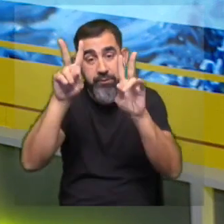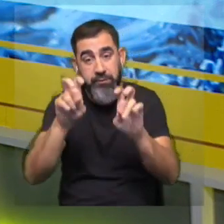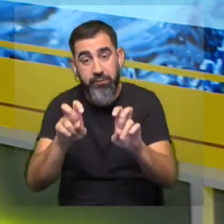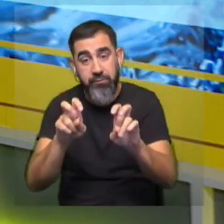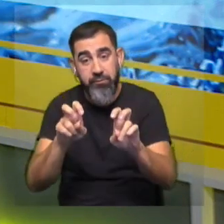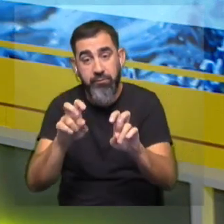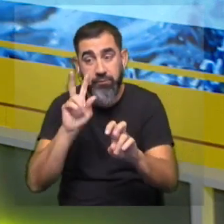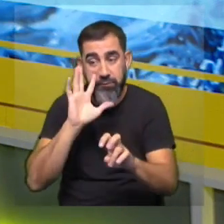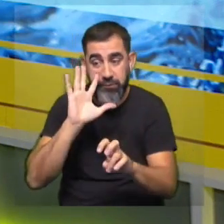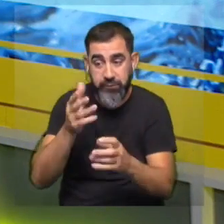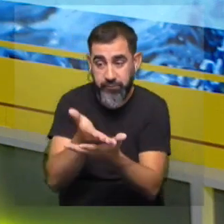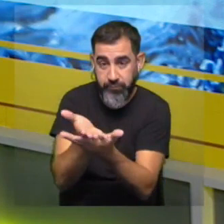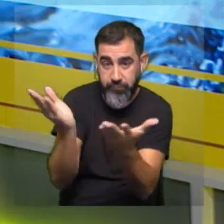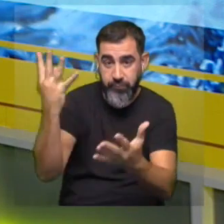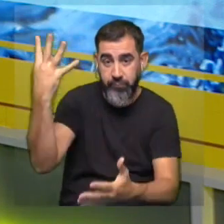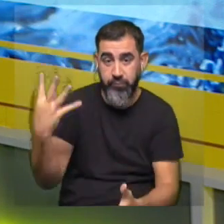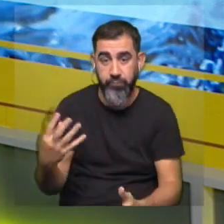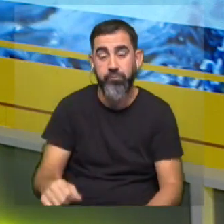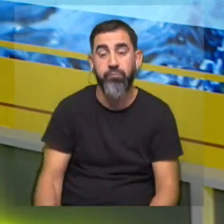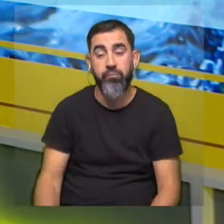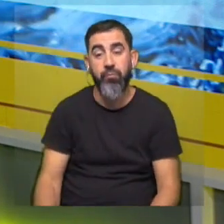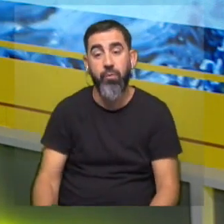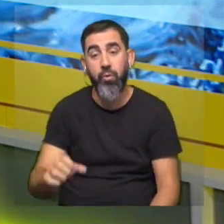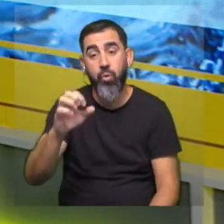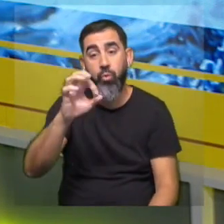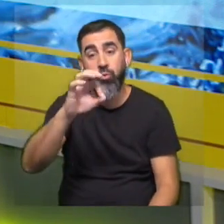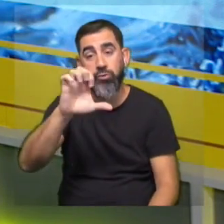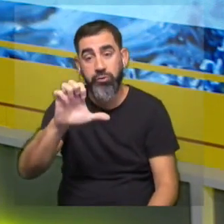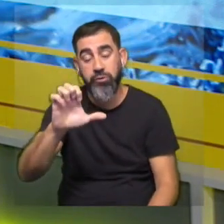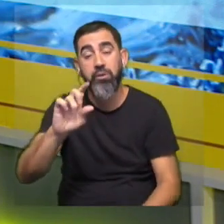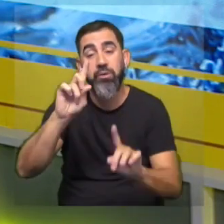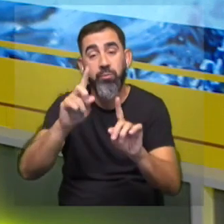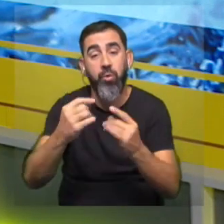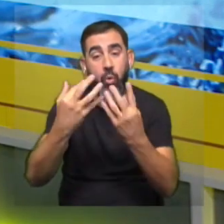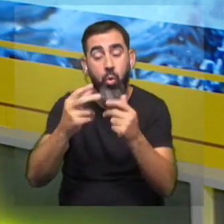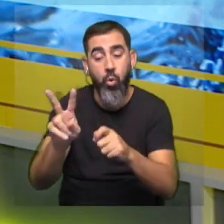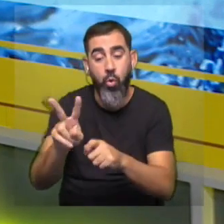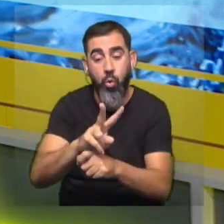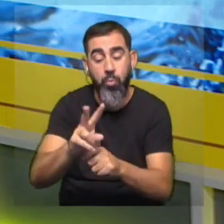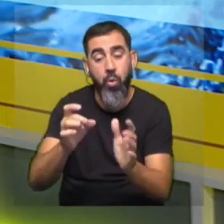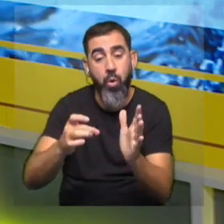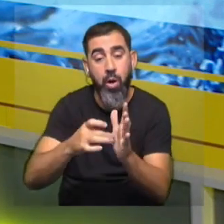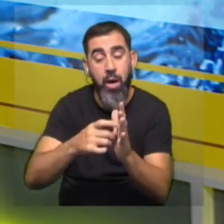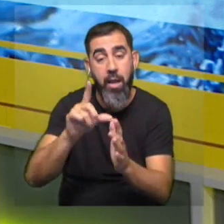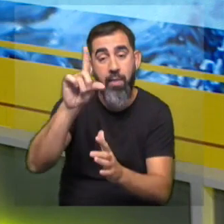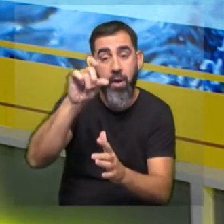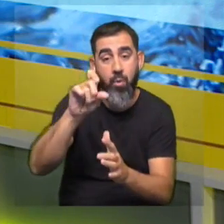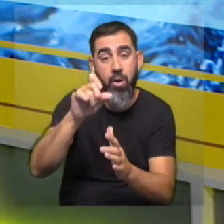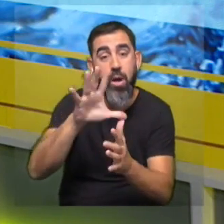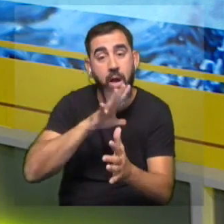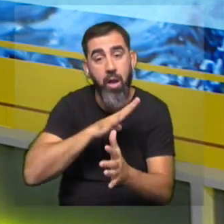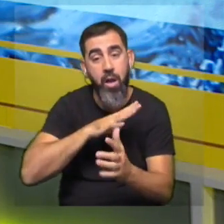los que vemos en pantalla. Tanto OCE como los organismos que monitorean la calidad del agua muestran